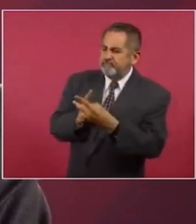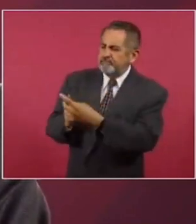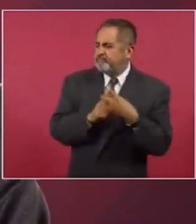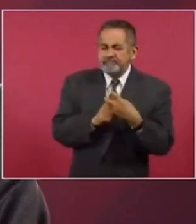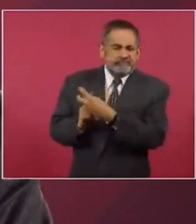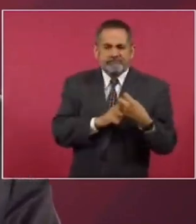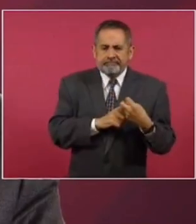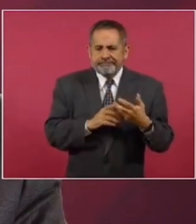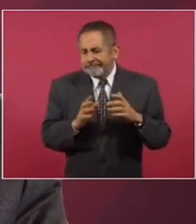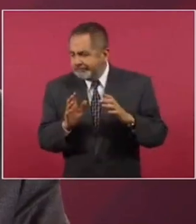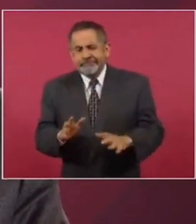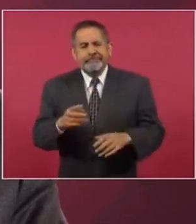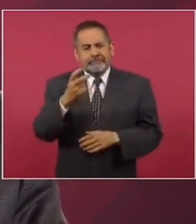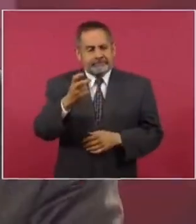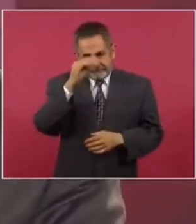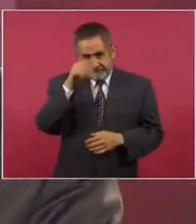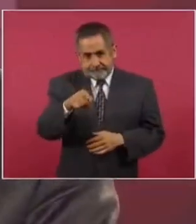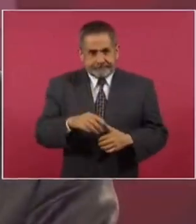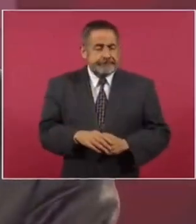secuestran. Por eso también